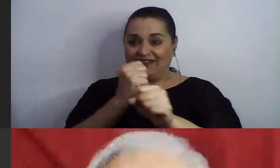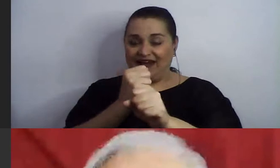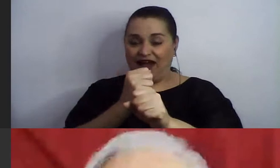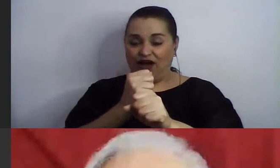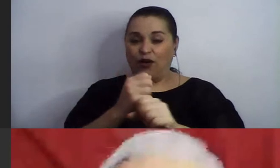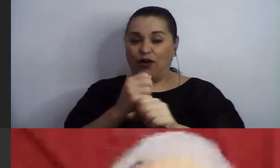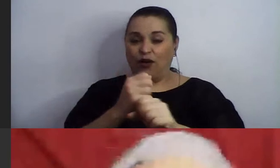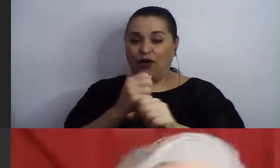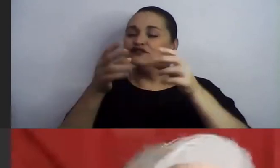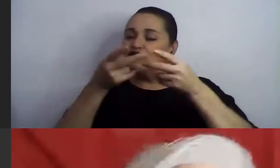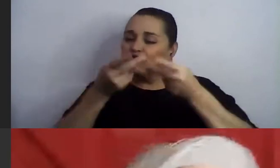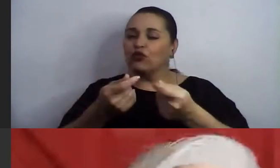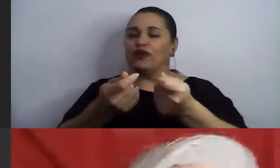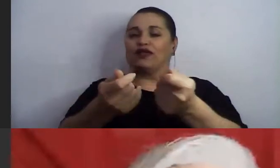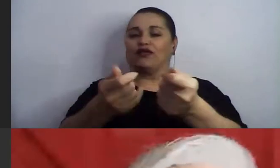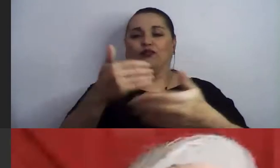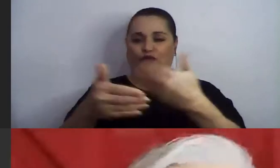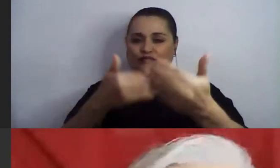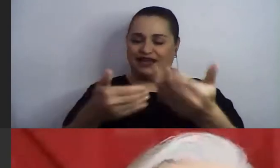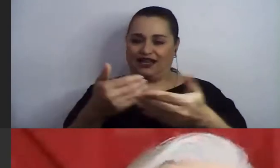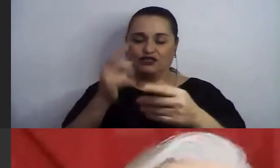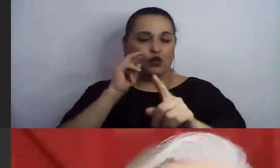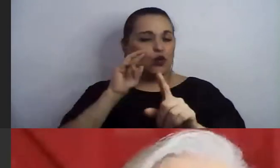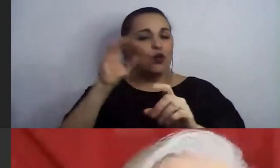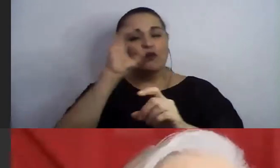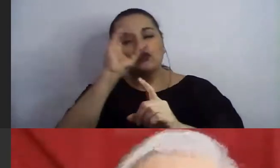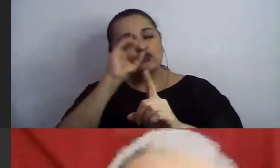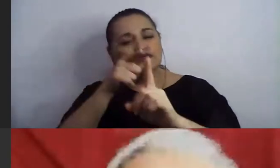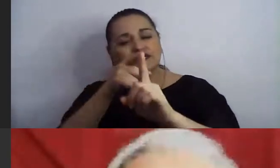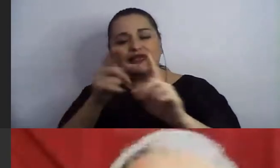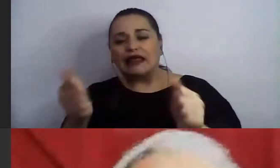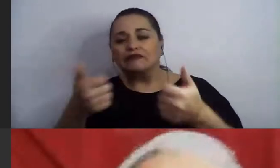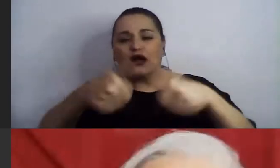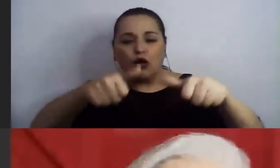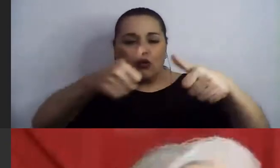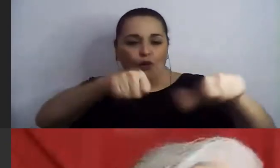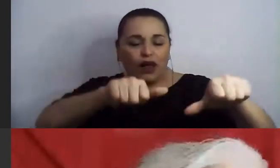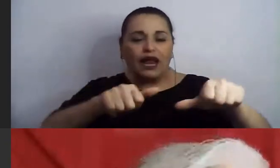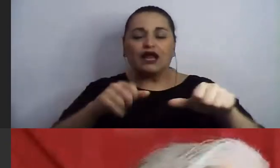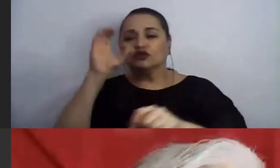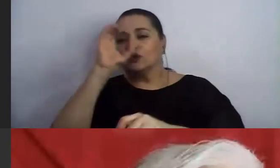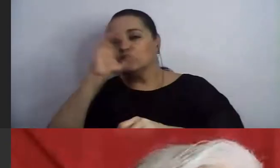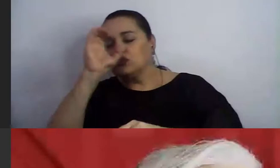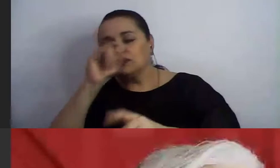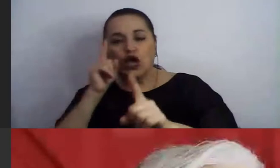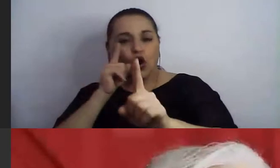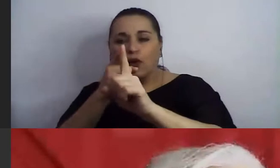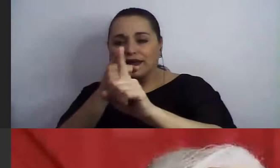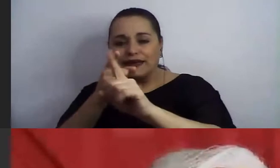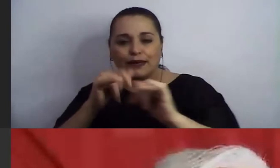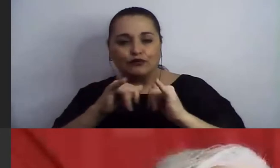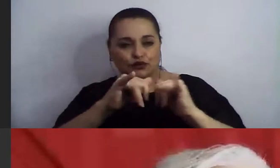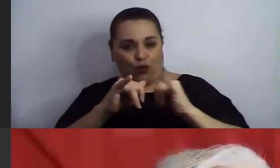más fluido este proceso, ¿verdad?, de búsqueda de consensos y de búsqueda de objetivos comunes.